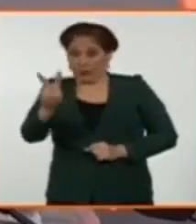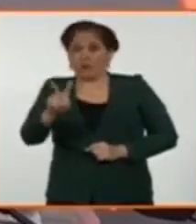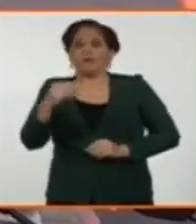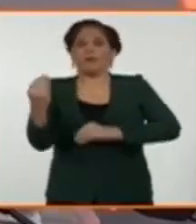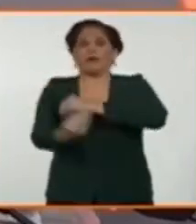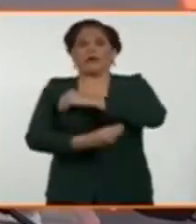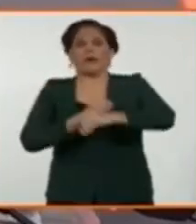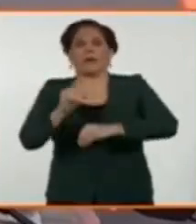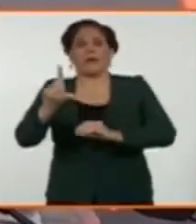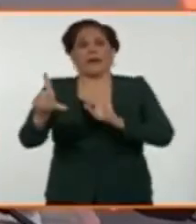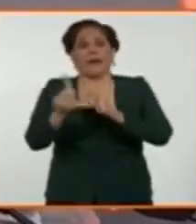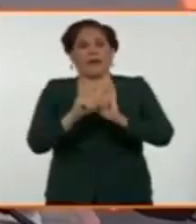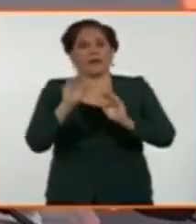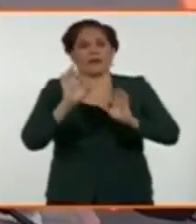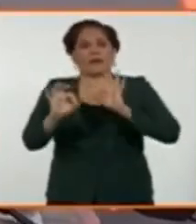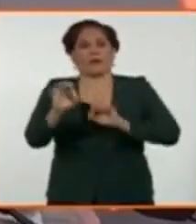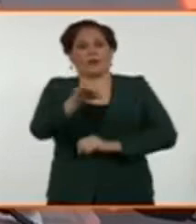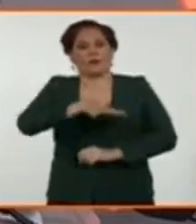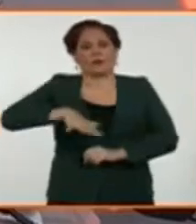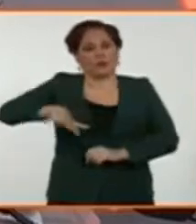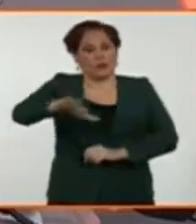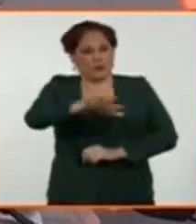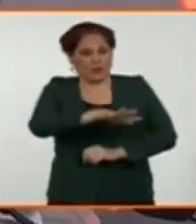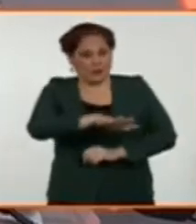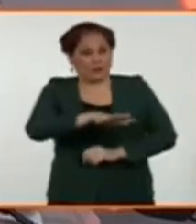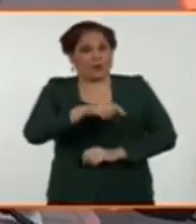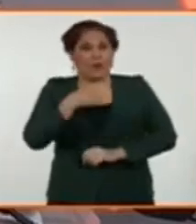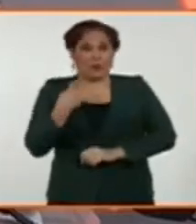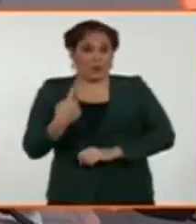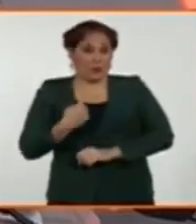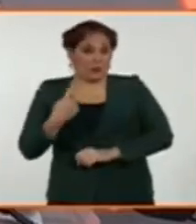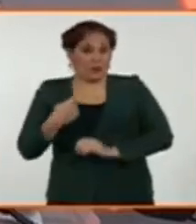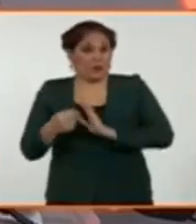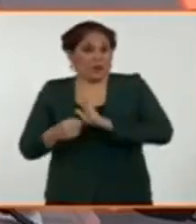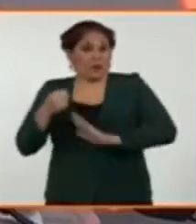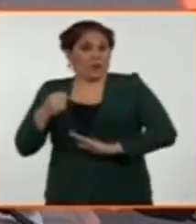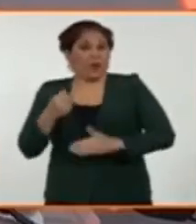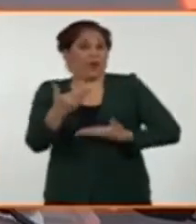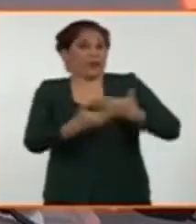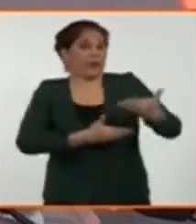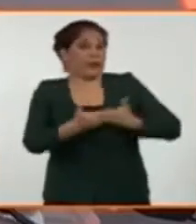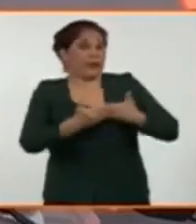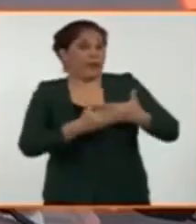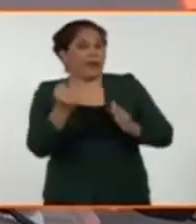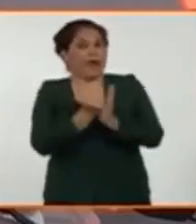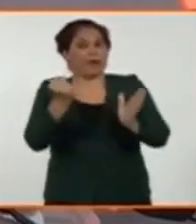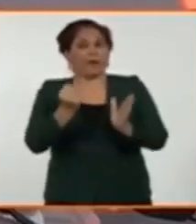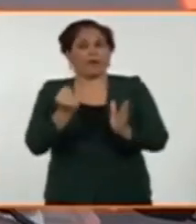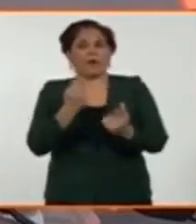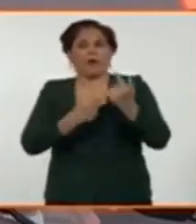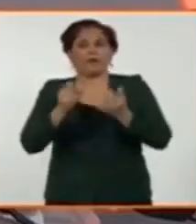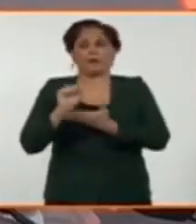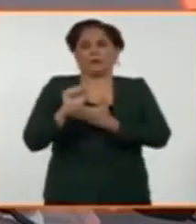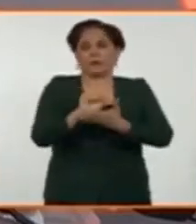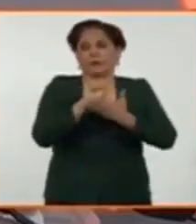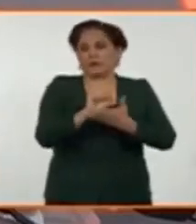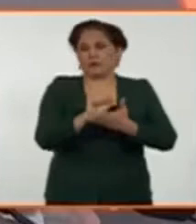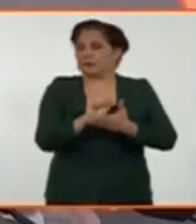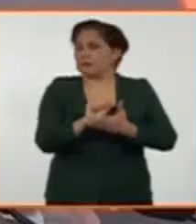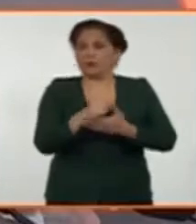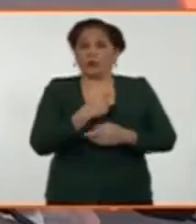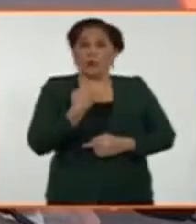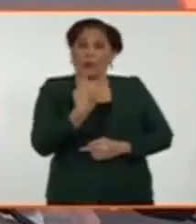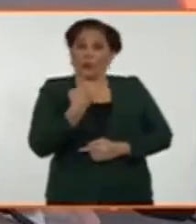ley de seguridad social y se descentralizaron los trámites para la aprobación de cualquier servicio o cualquier protección